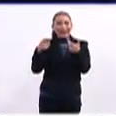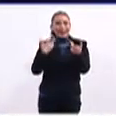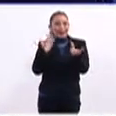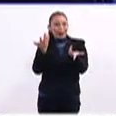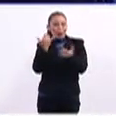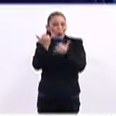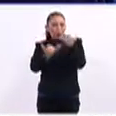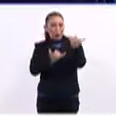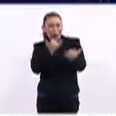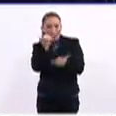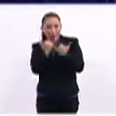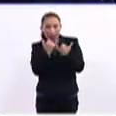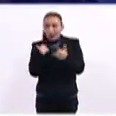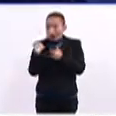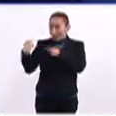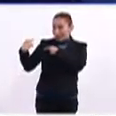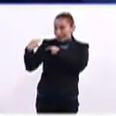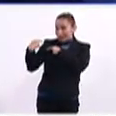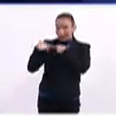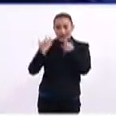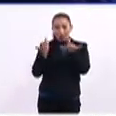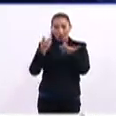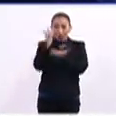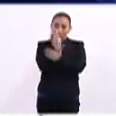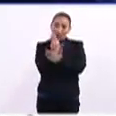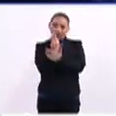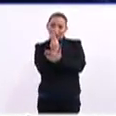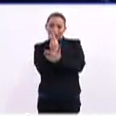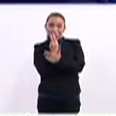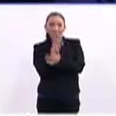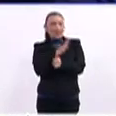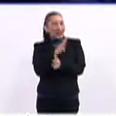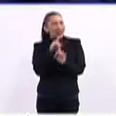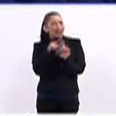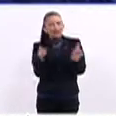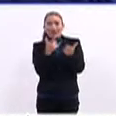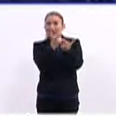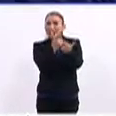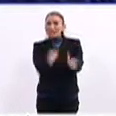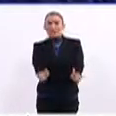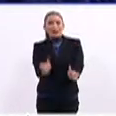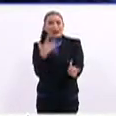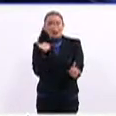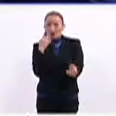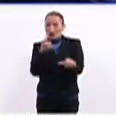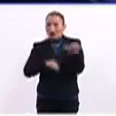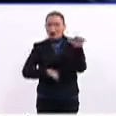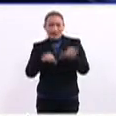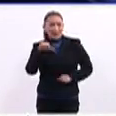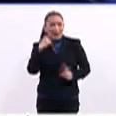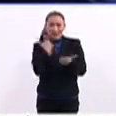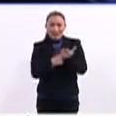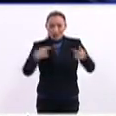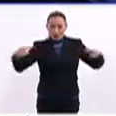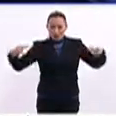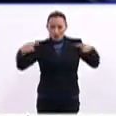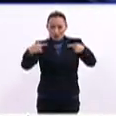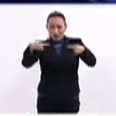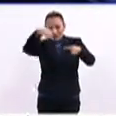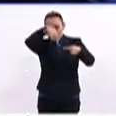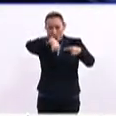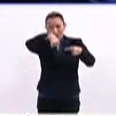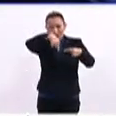se señalan 2 a sí mismos, se voltean de cabeza. Hay una enorme libertad de acción en medio de estos dos dedos. Eso